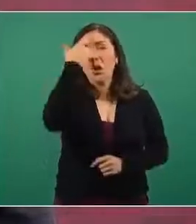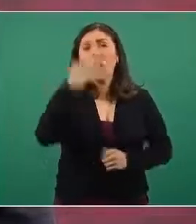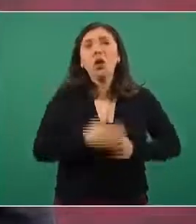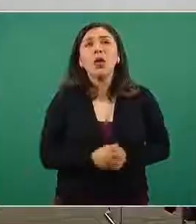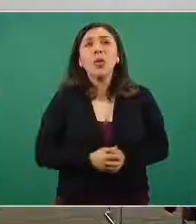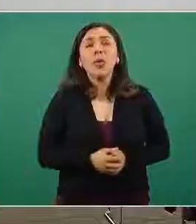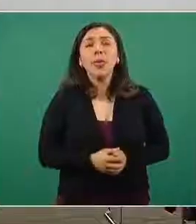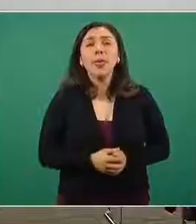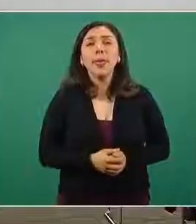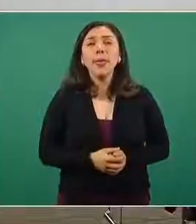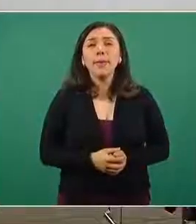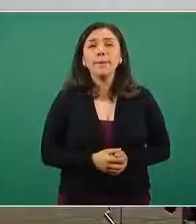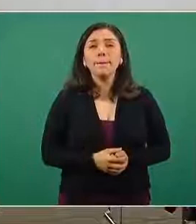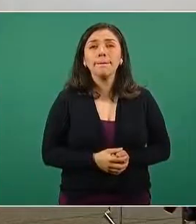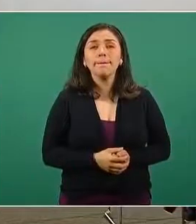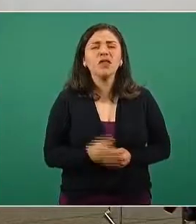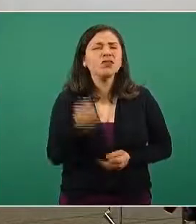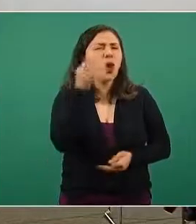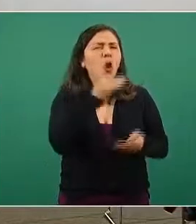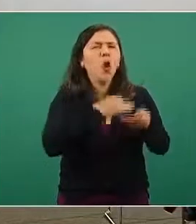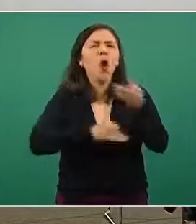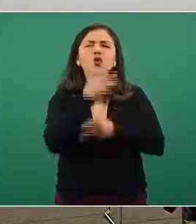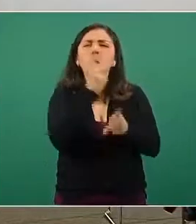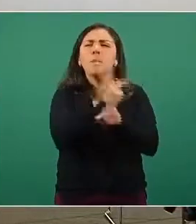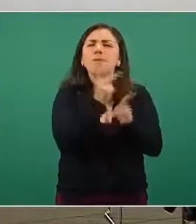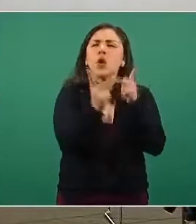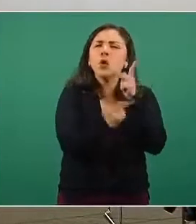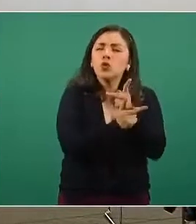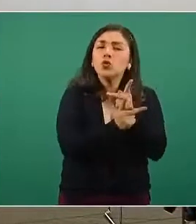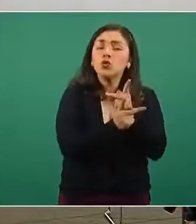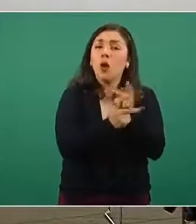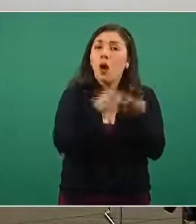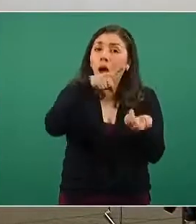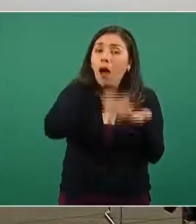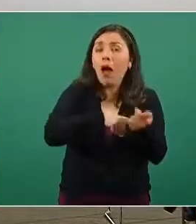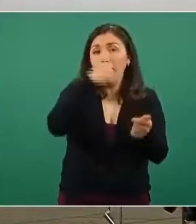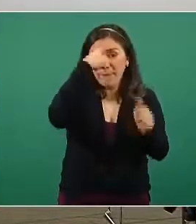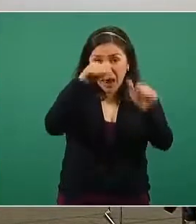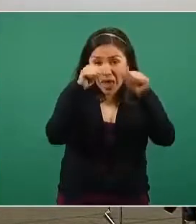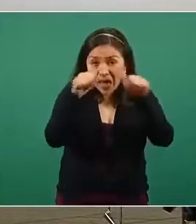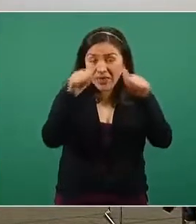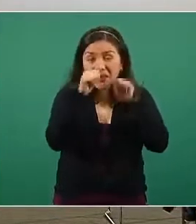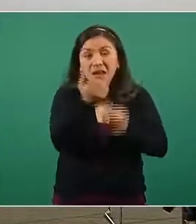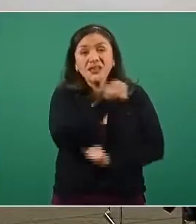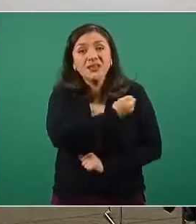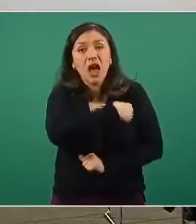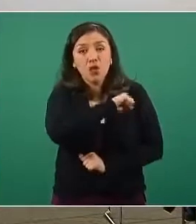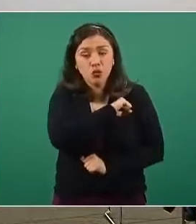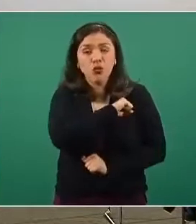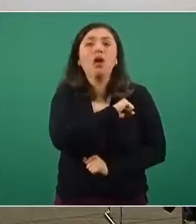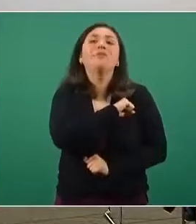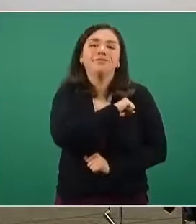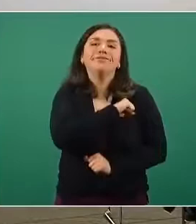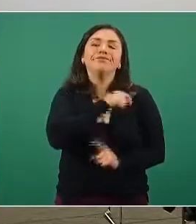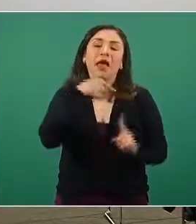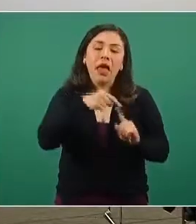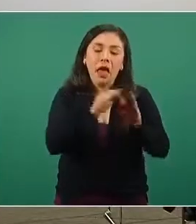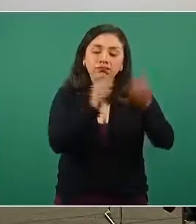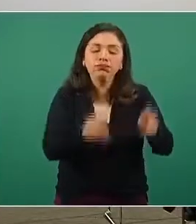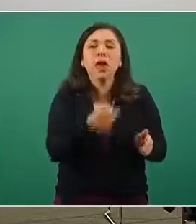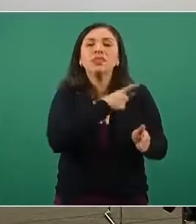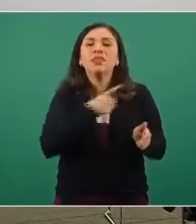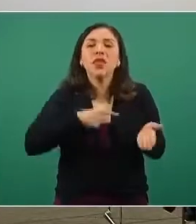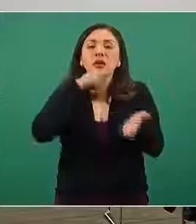que todo dispositivo o producto que va a atender algún tema de salud debe de contar con un